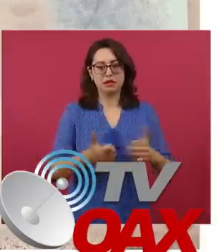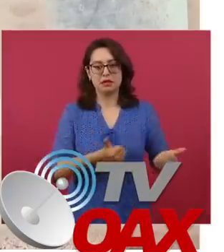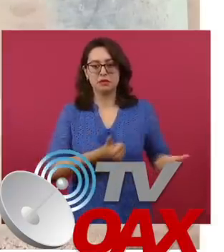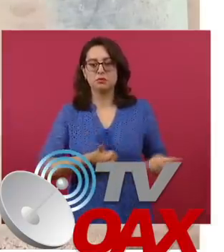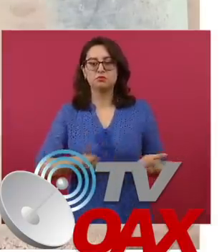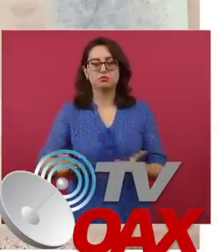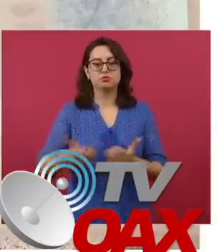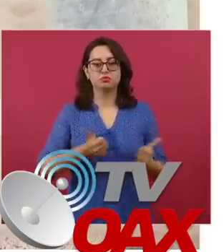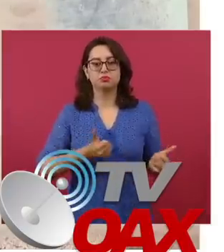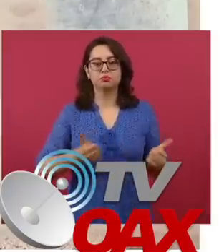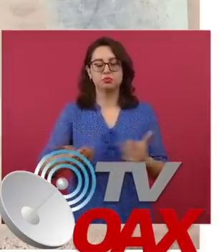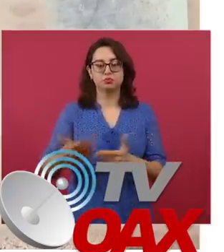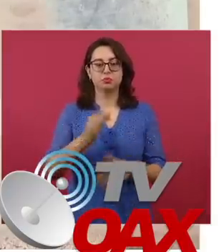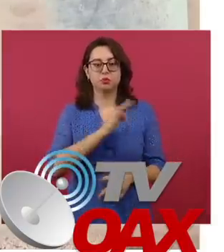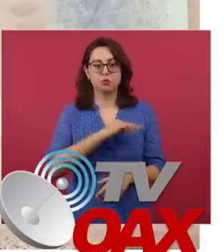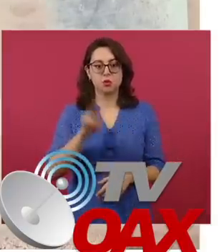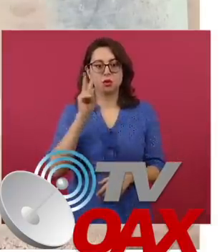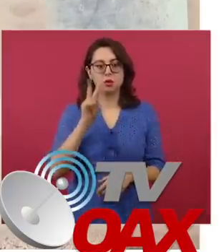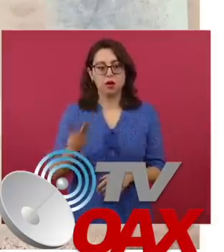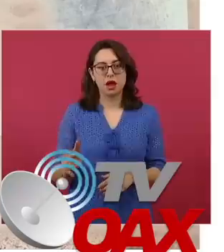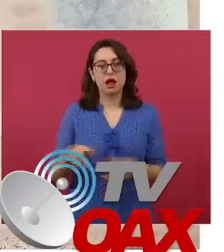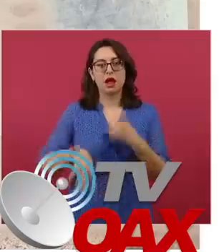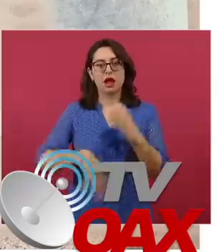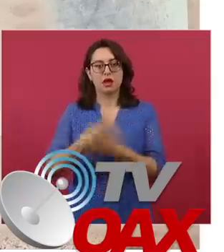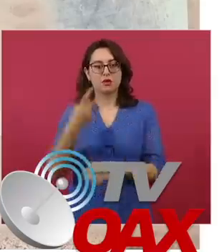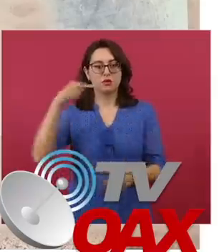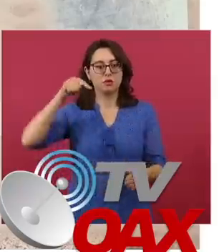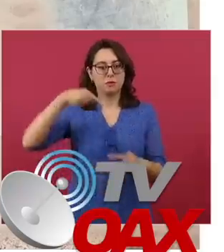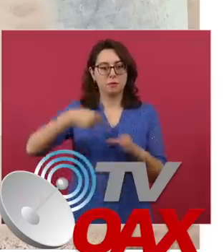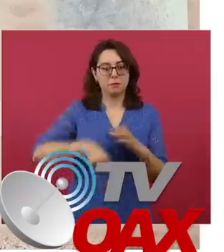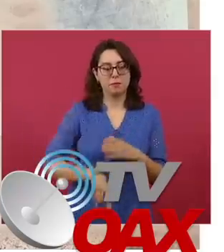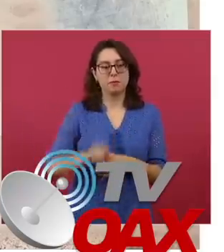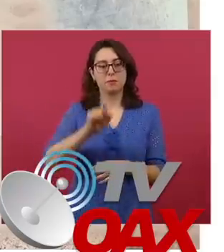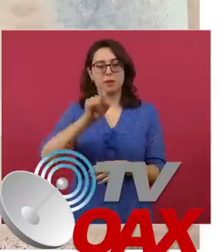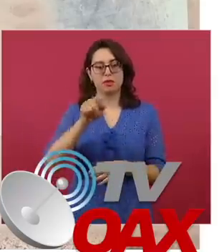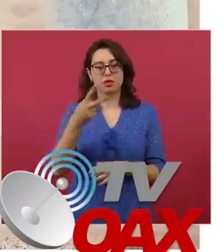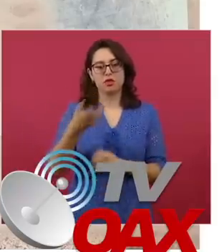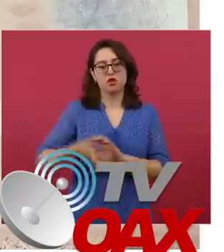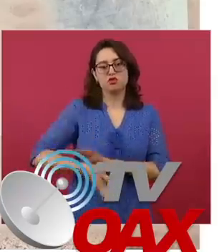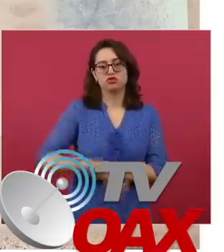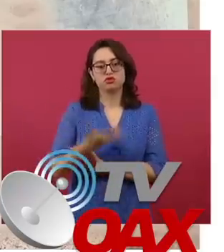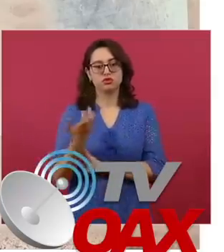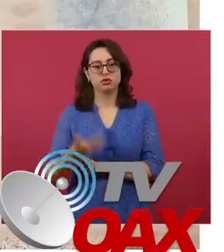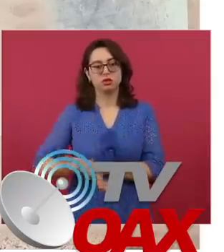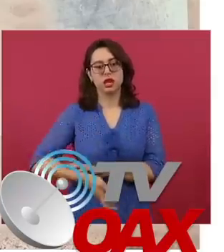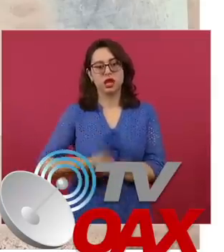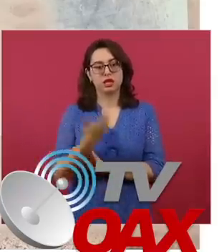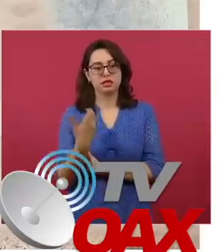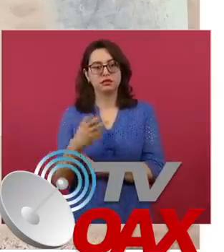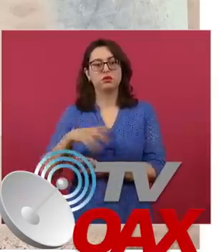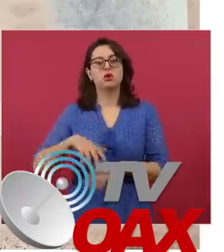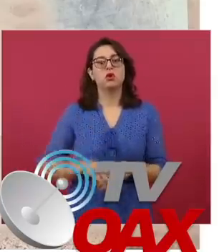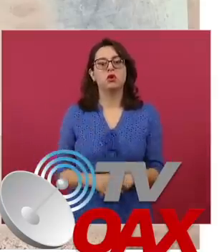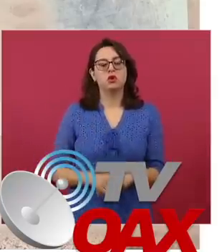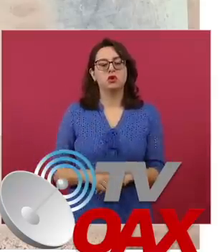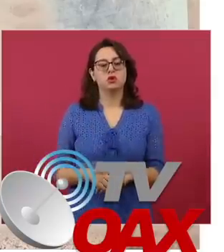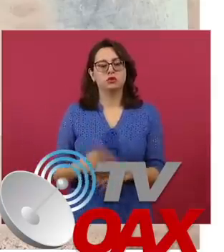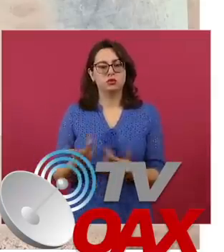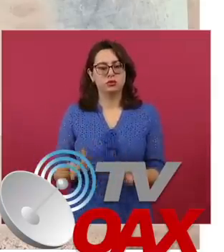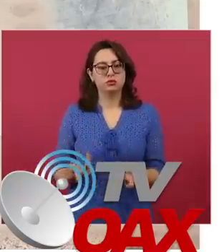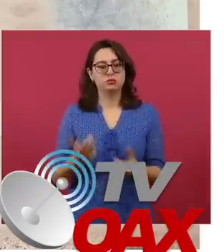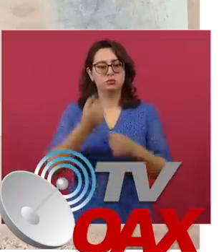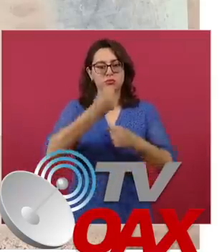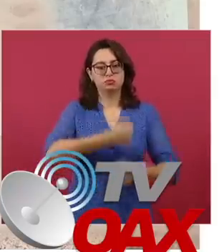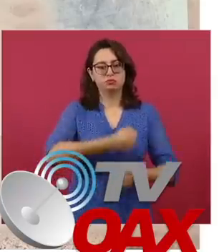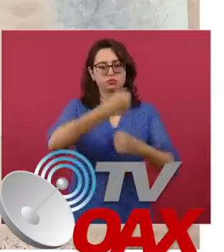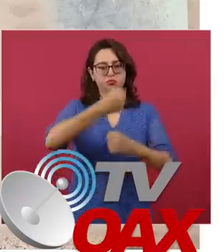tramo son 14 perforadoras, 22 tractores, 32 excavadoras, 17 motoexcavadoras, 12